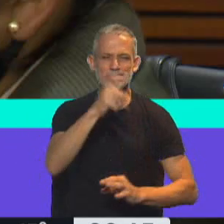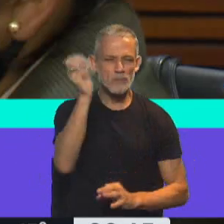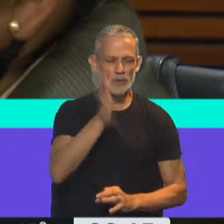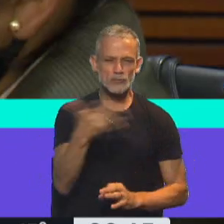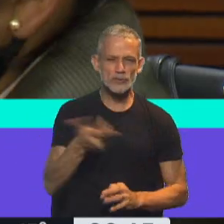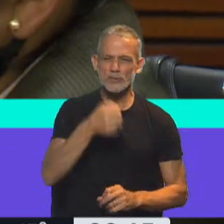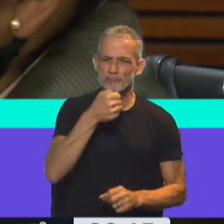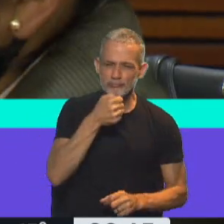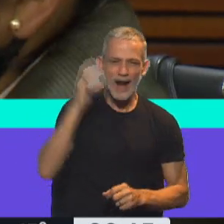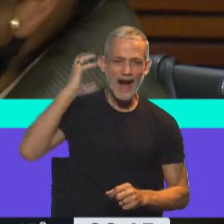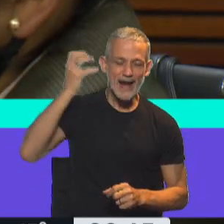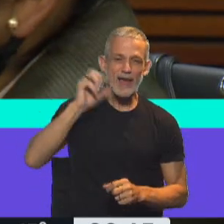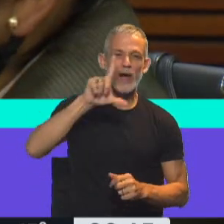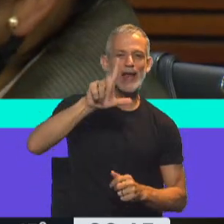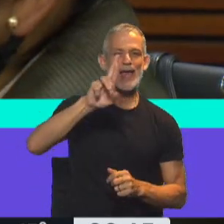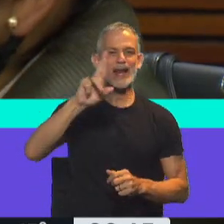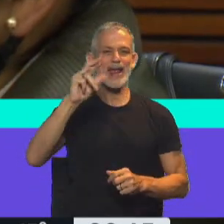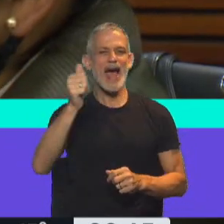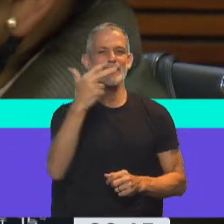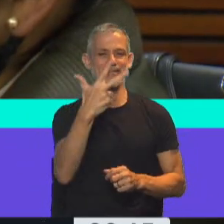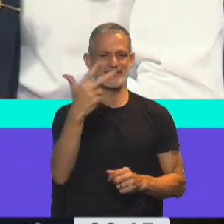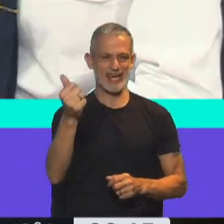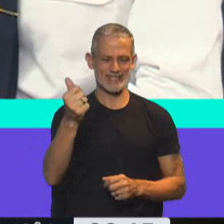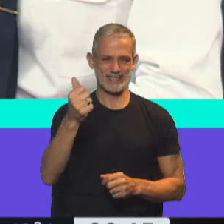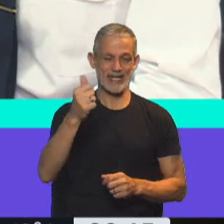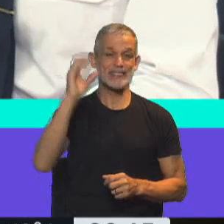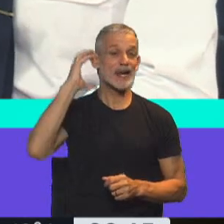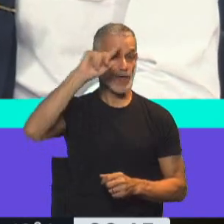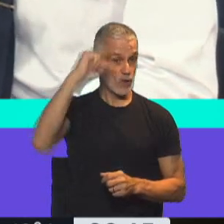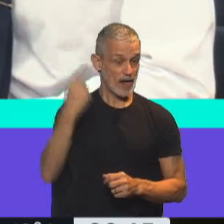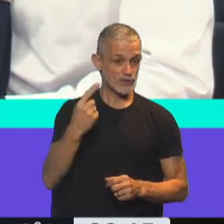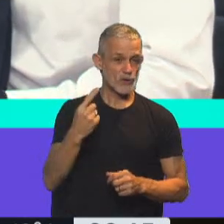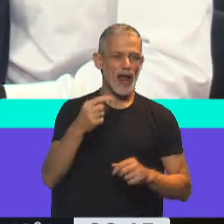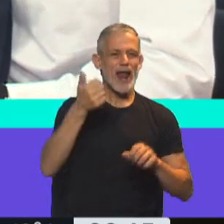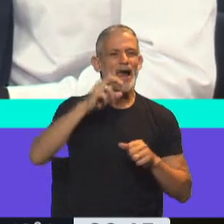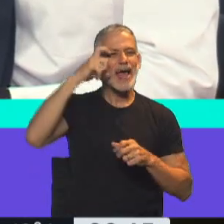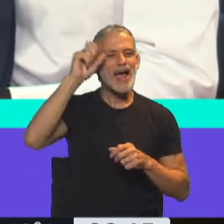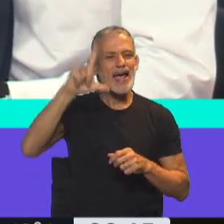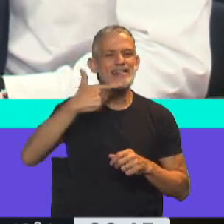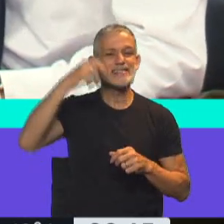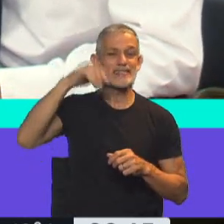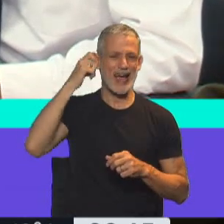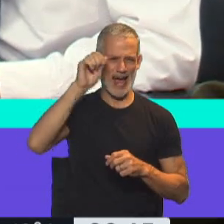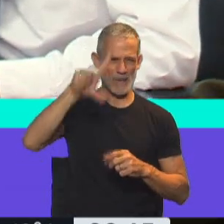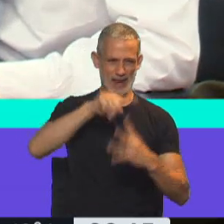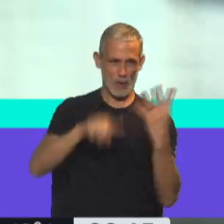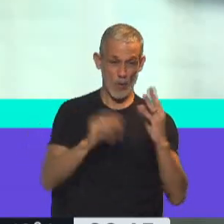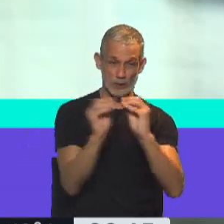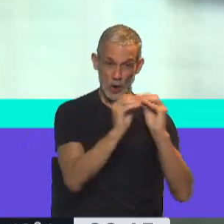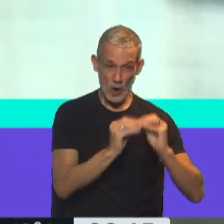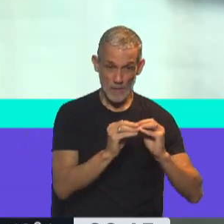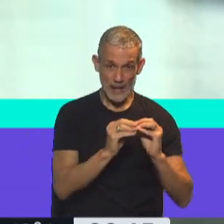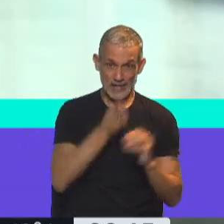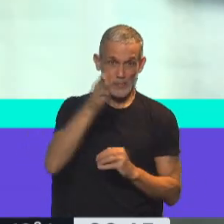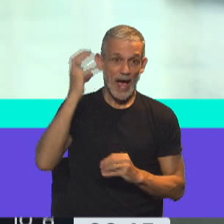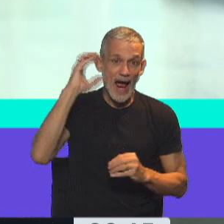de la transmisión de LRA 36 Nacional Arcángel San Gabriel. Las cuatro compañeras que vamos a la